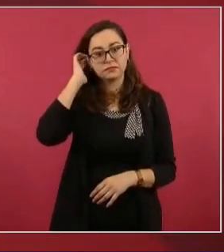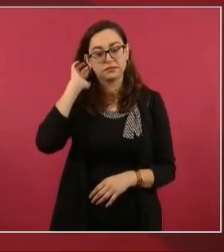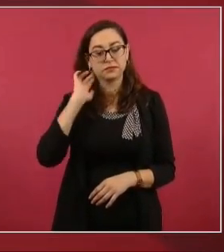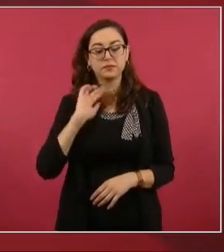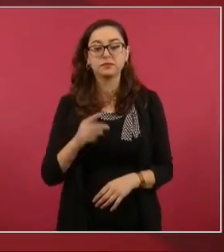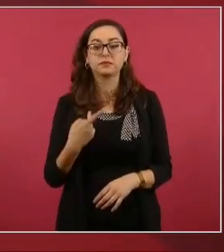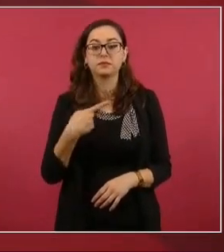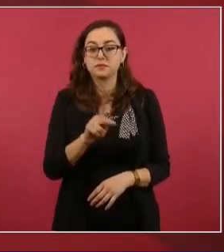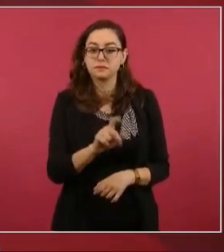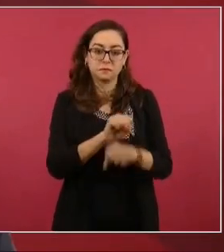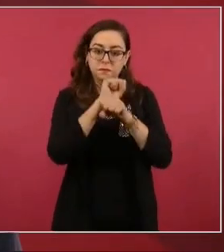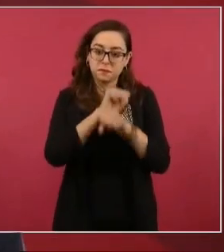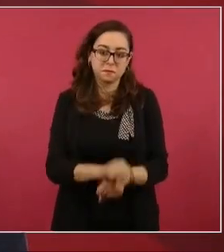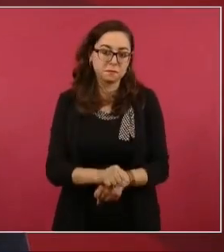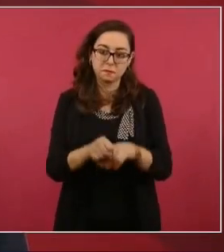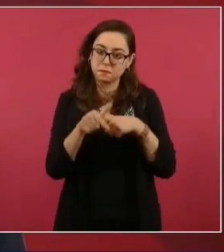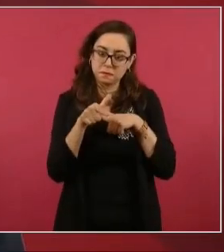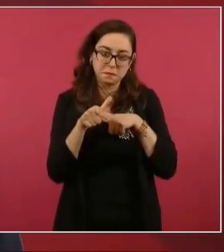siguió la esclavitud.